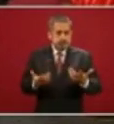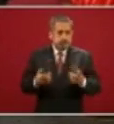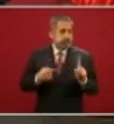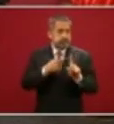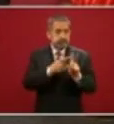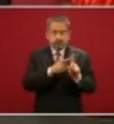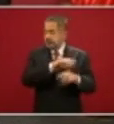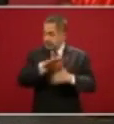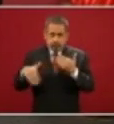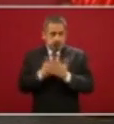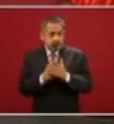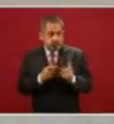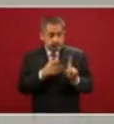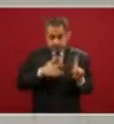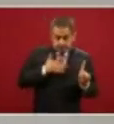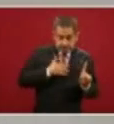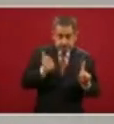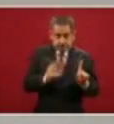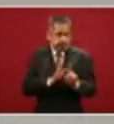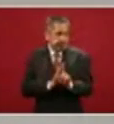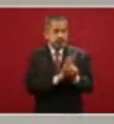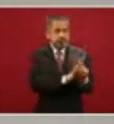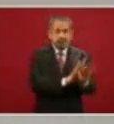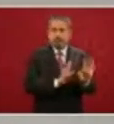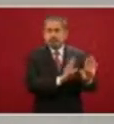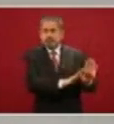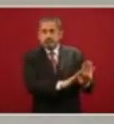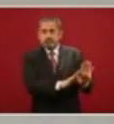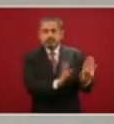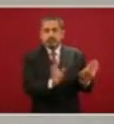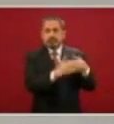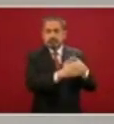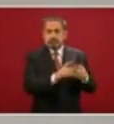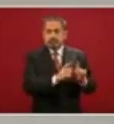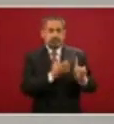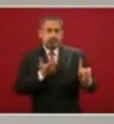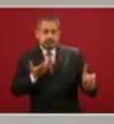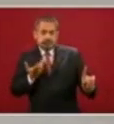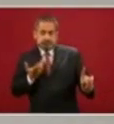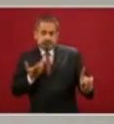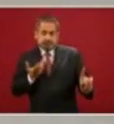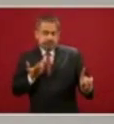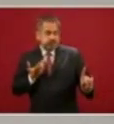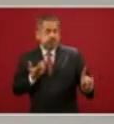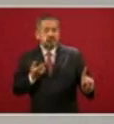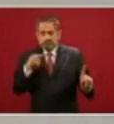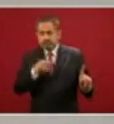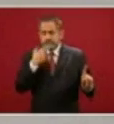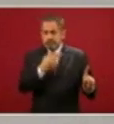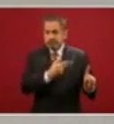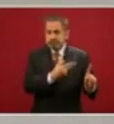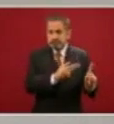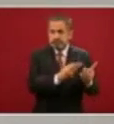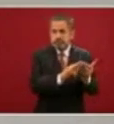en aislamiento, todos. Y ese es exactamente el mecanismo de contención centrada